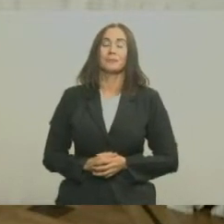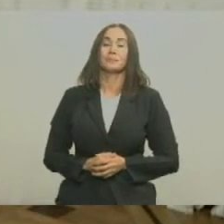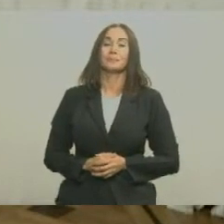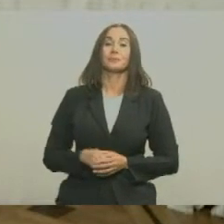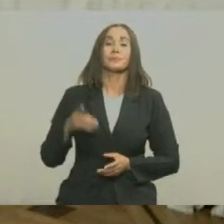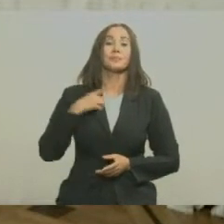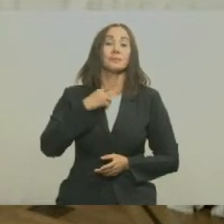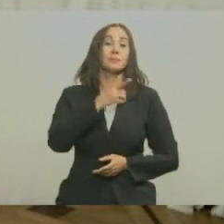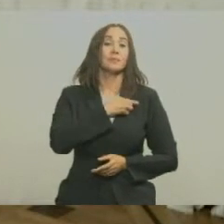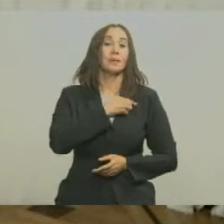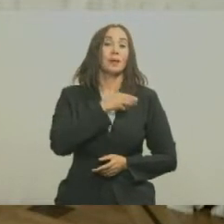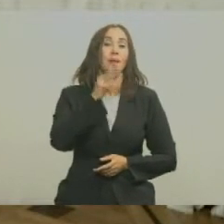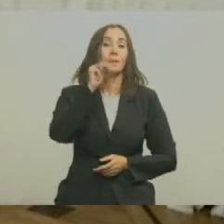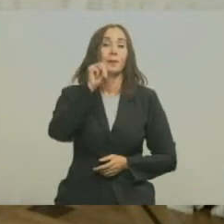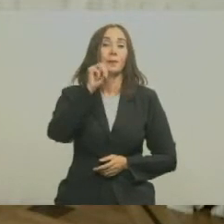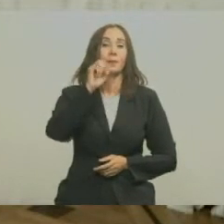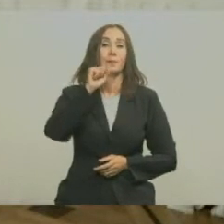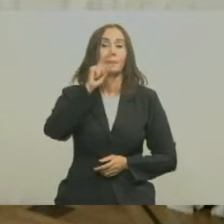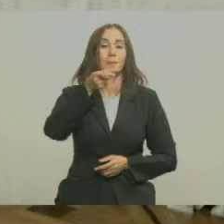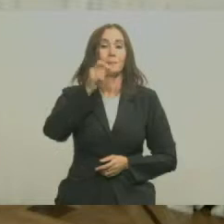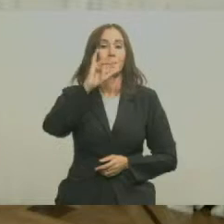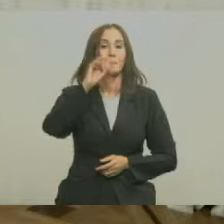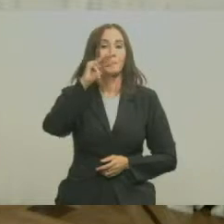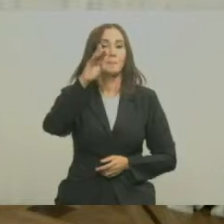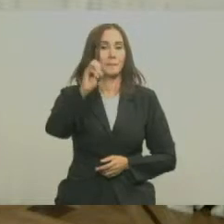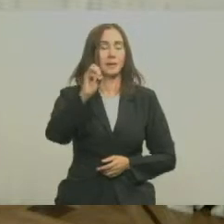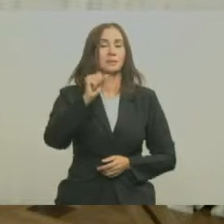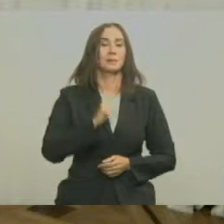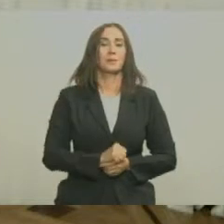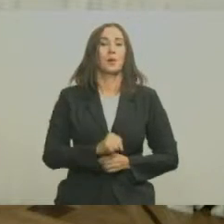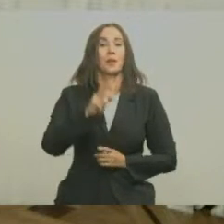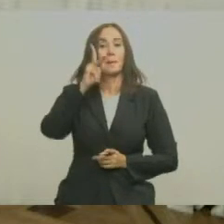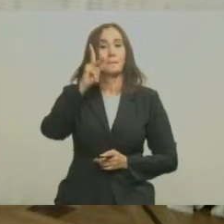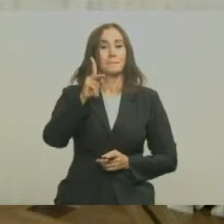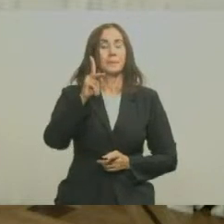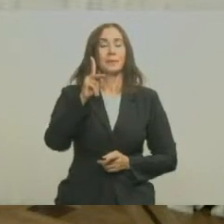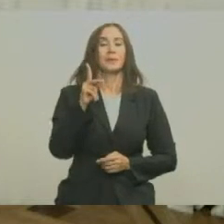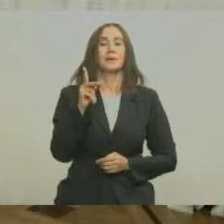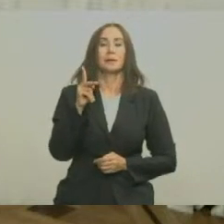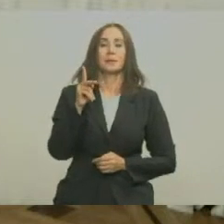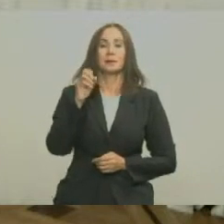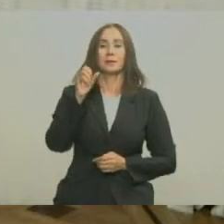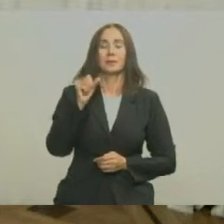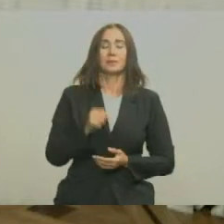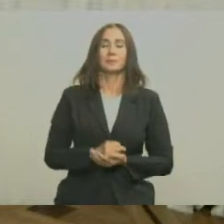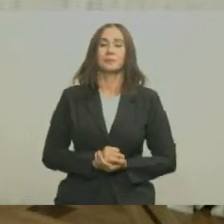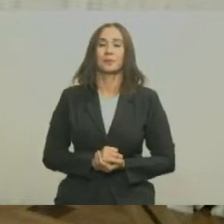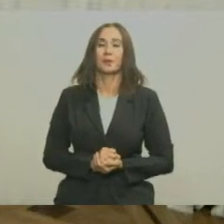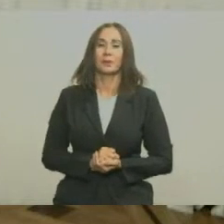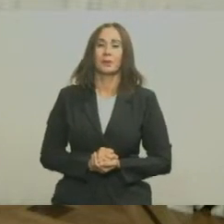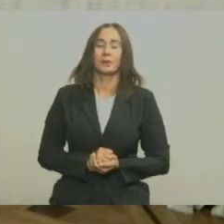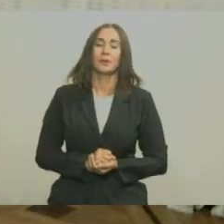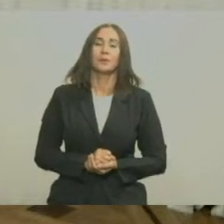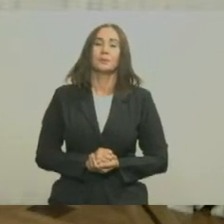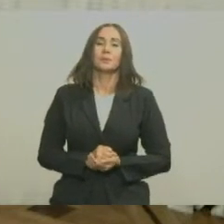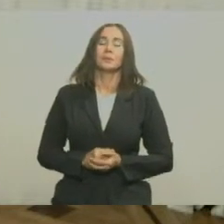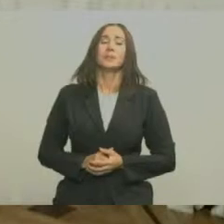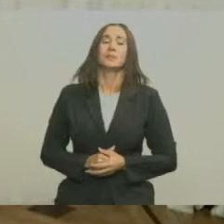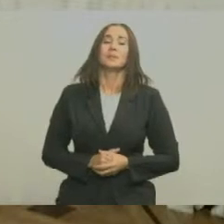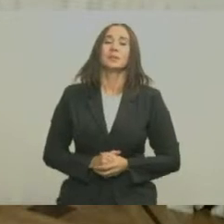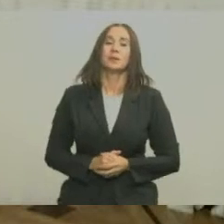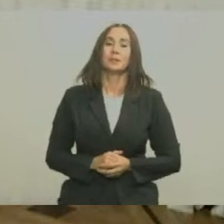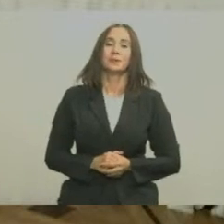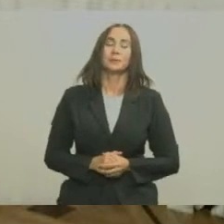Máximo Castro Silverio, vocero del Partido Reformista y decano de los legisladores de la